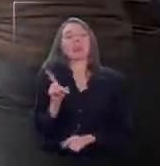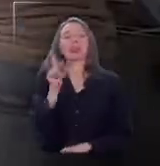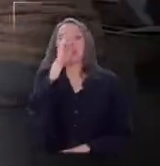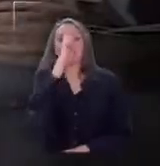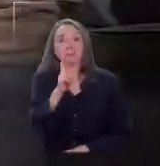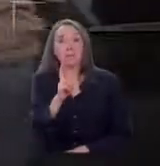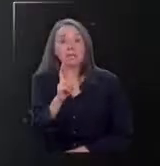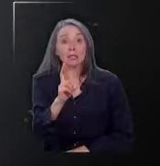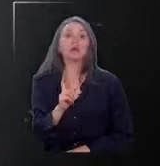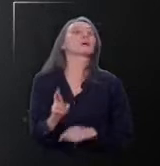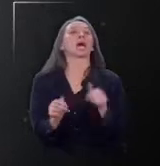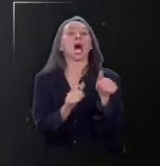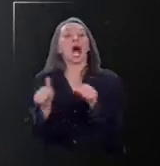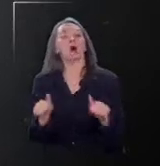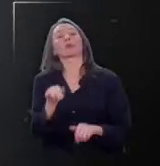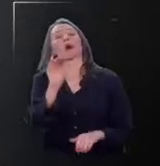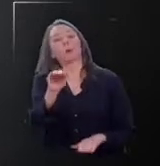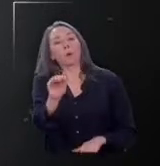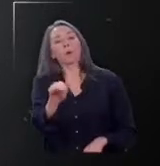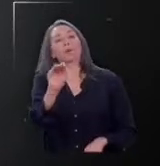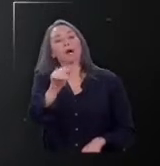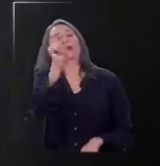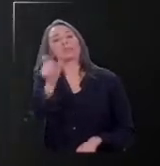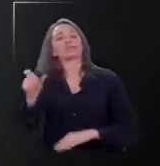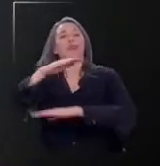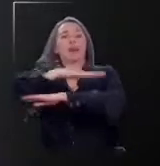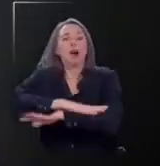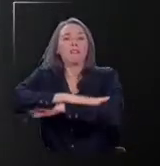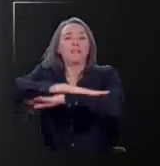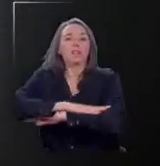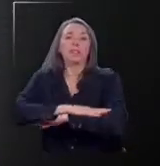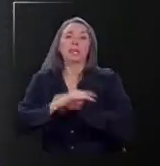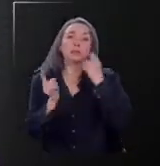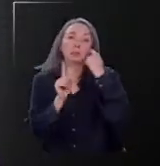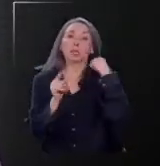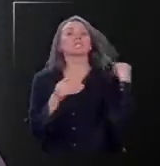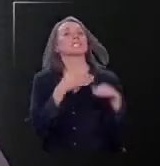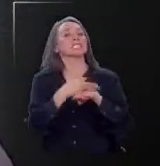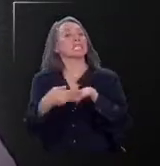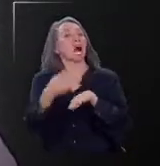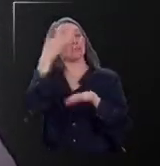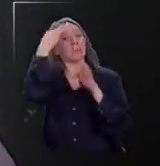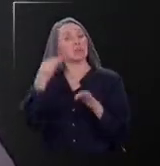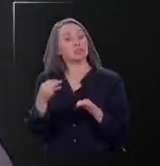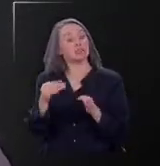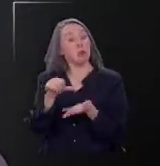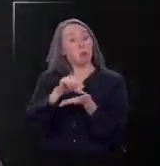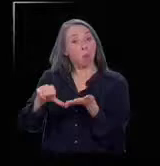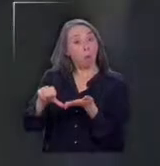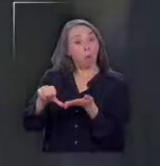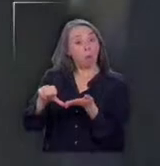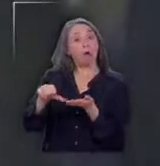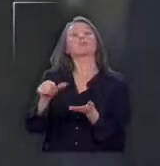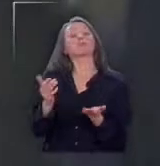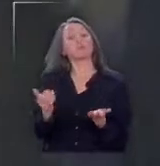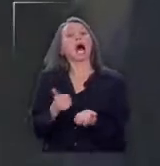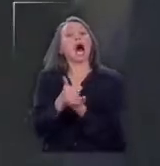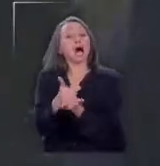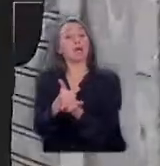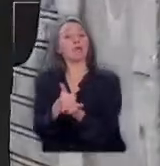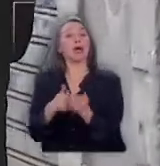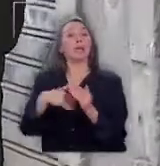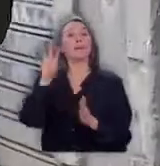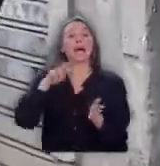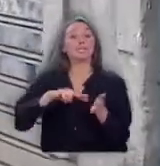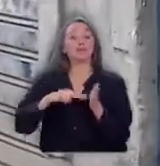la autoridad siguen haciendo hincapi de que la gente obedezca nunca estar de una medida como esa yo creo que siempre ayuda tod la zona